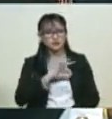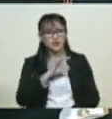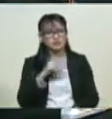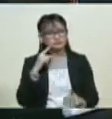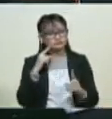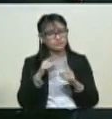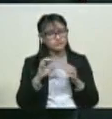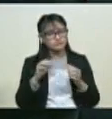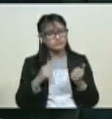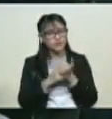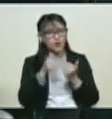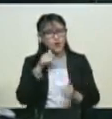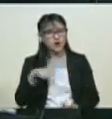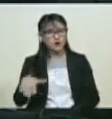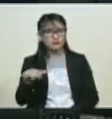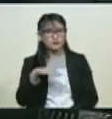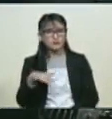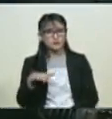pueblo